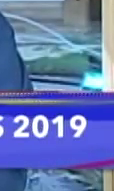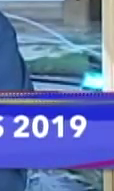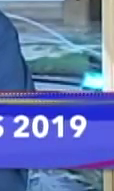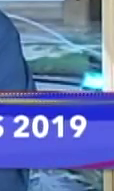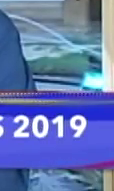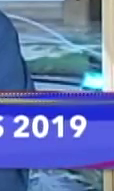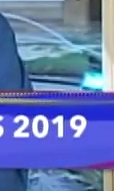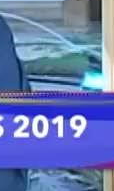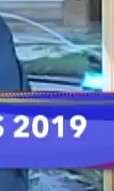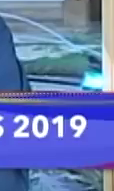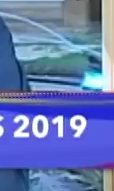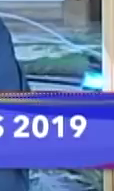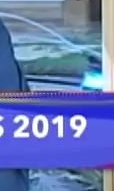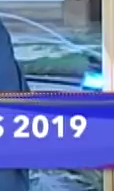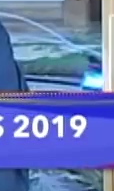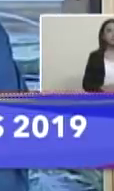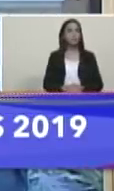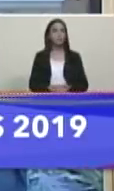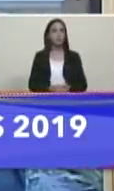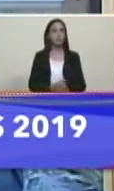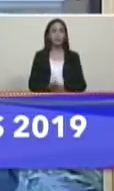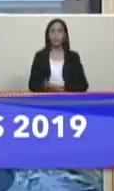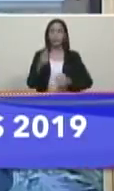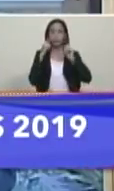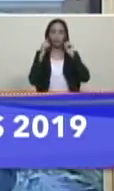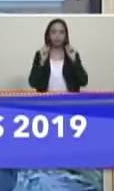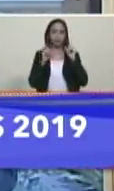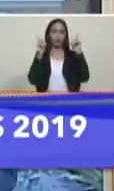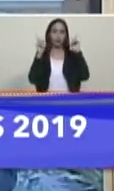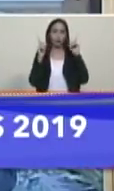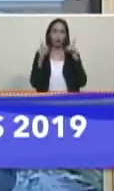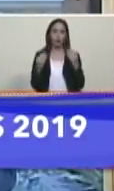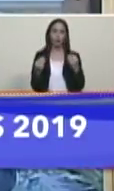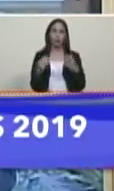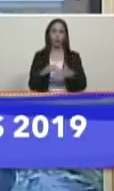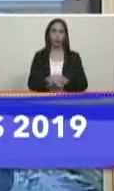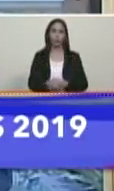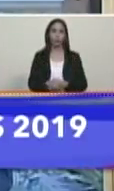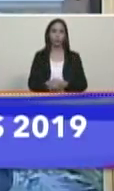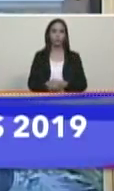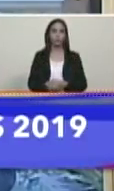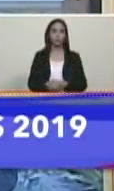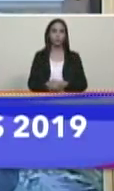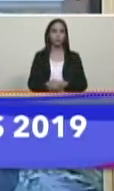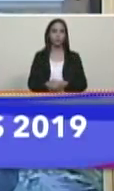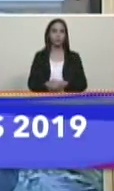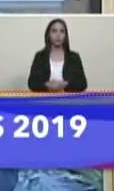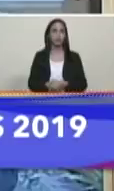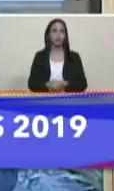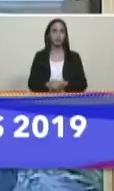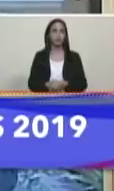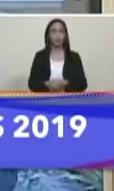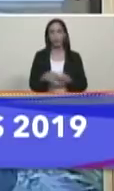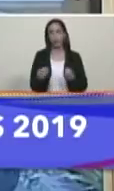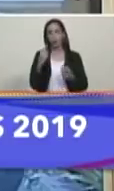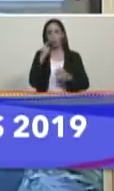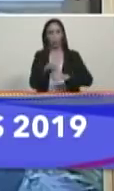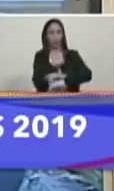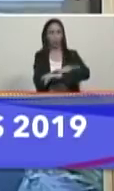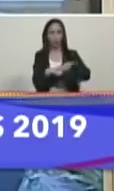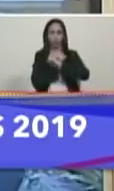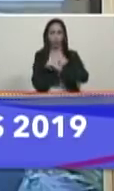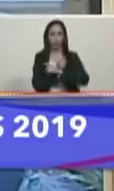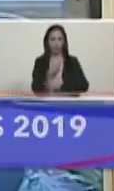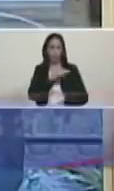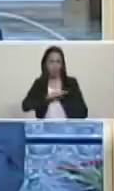Impresionante, pues, diría yo, las tres y indestructible, invencible, impresionante. La fortaleza moral,